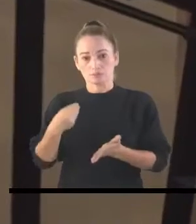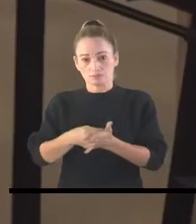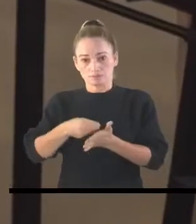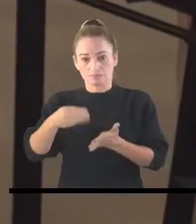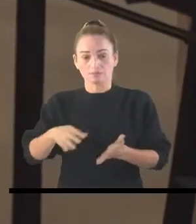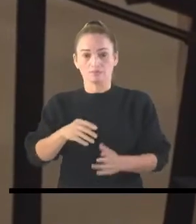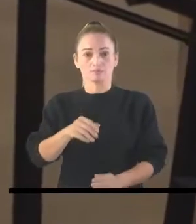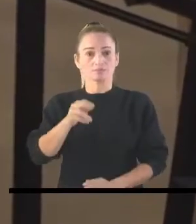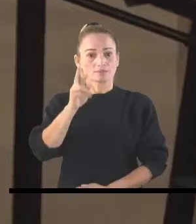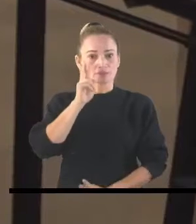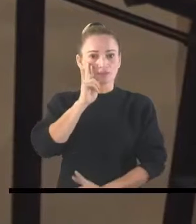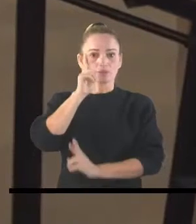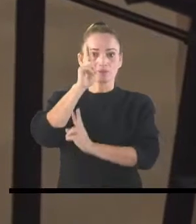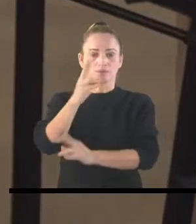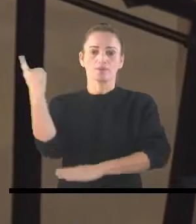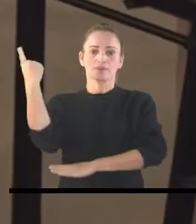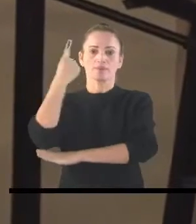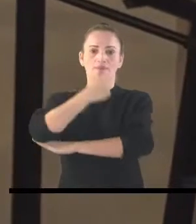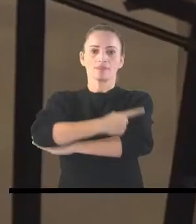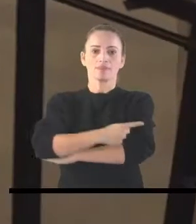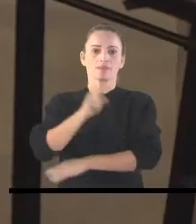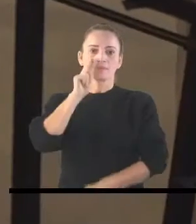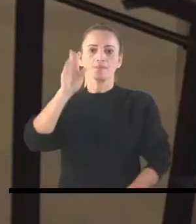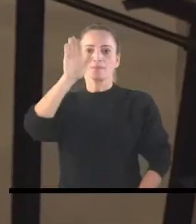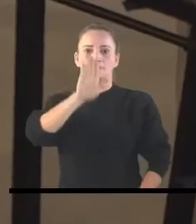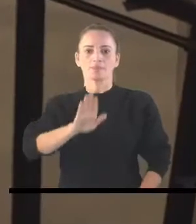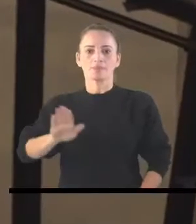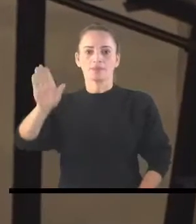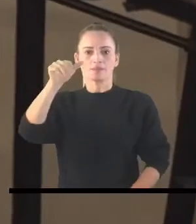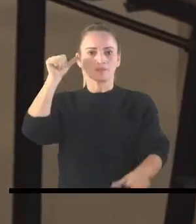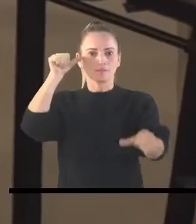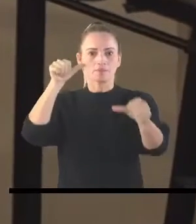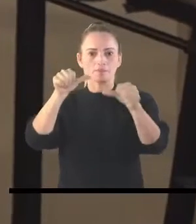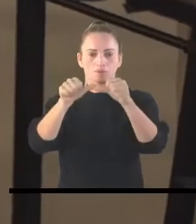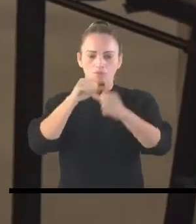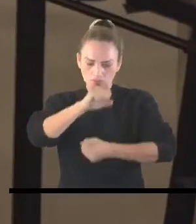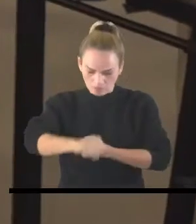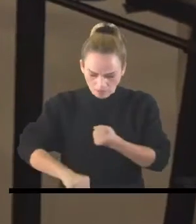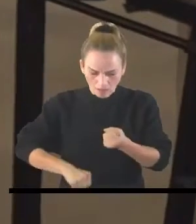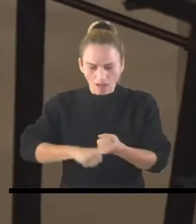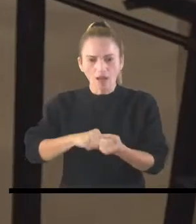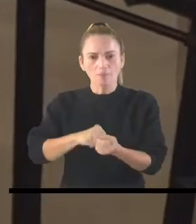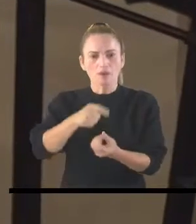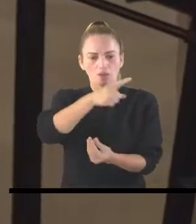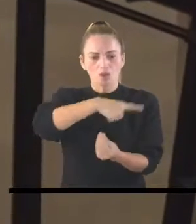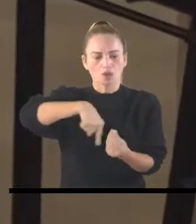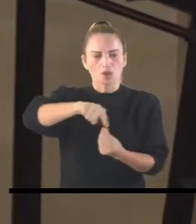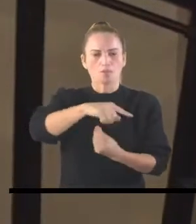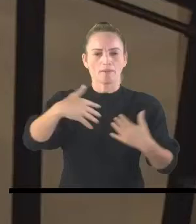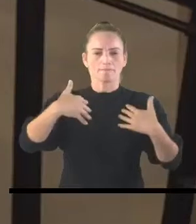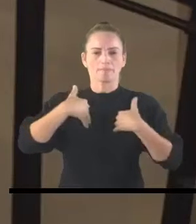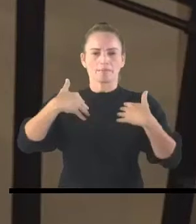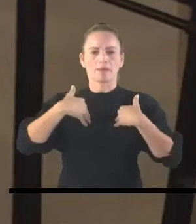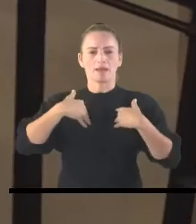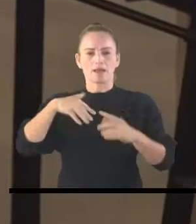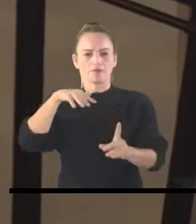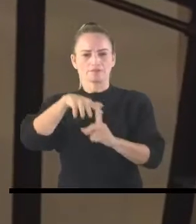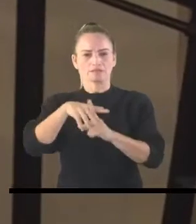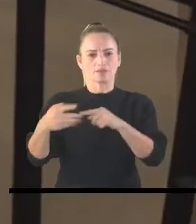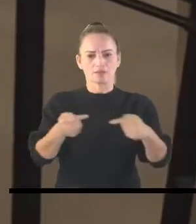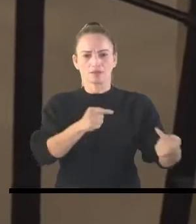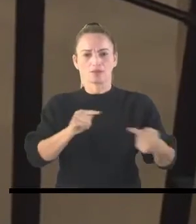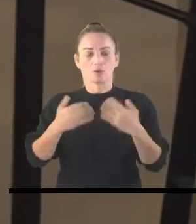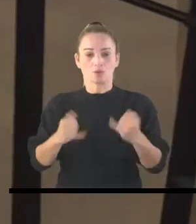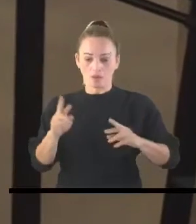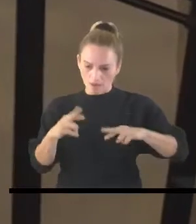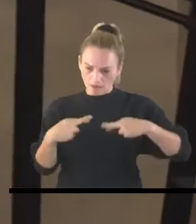la conmemoración del Día Nacional de la Memoria y Solidaridad con las víctimas del conflicto armado. Hoy nos